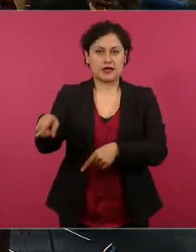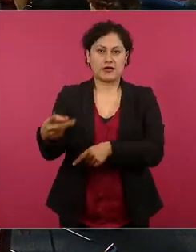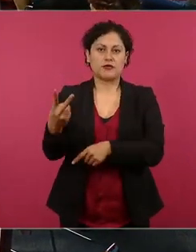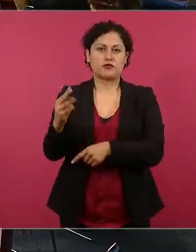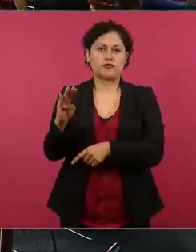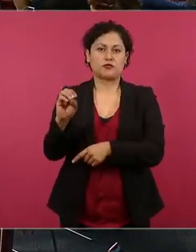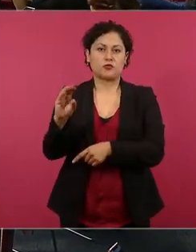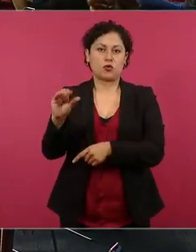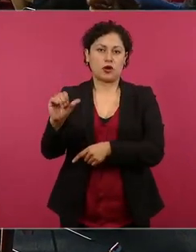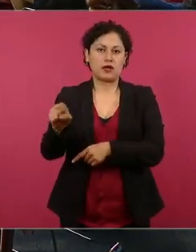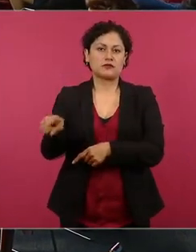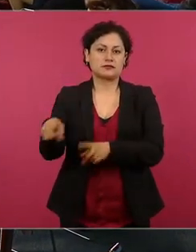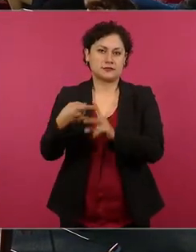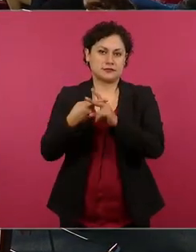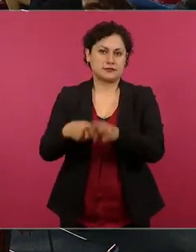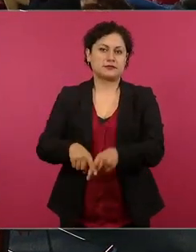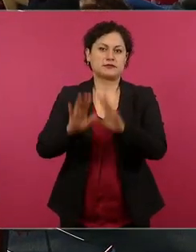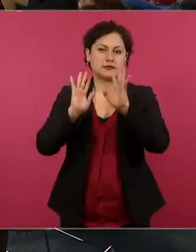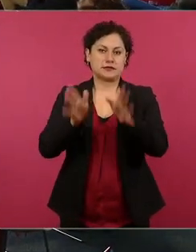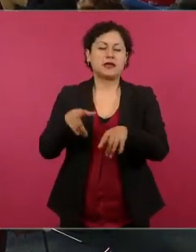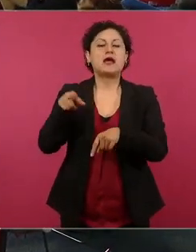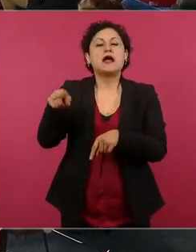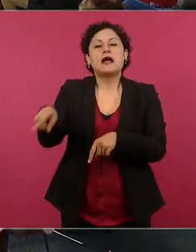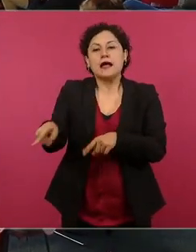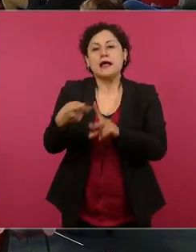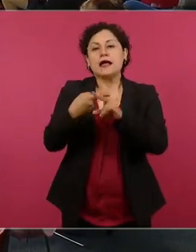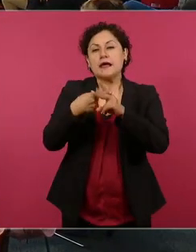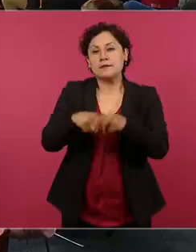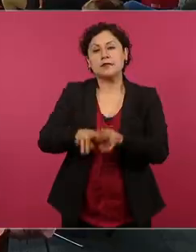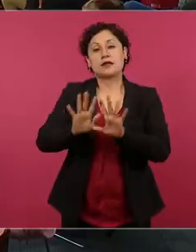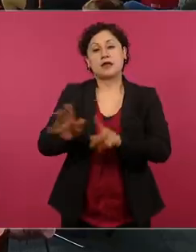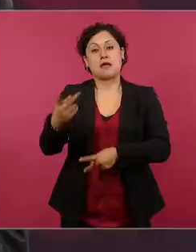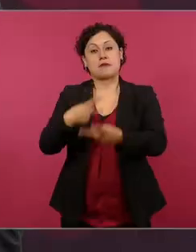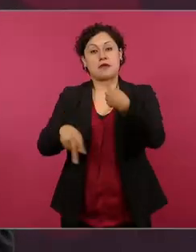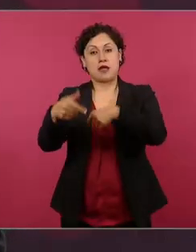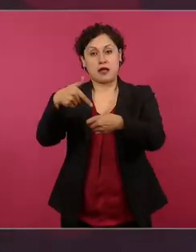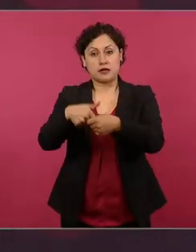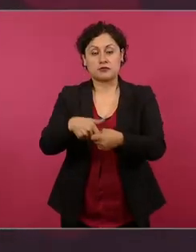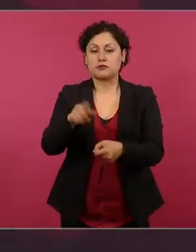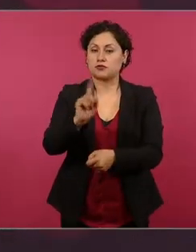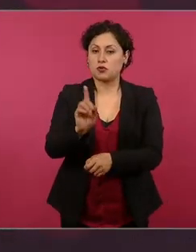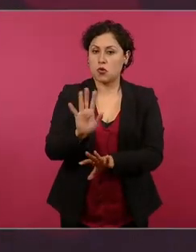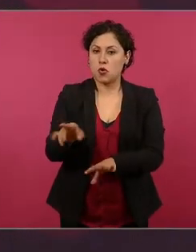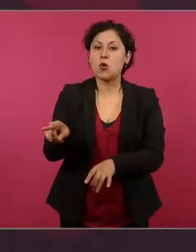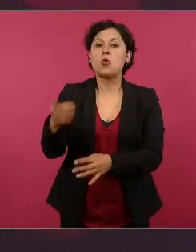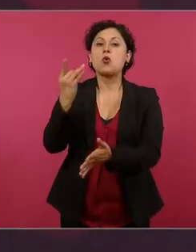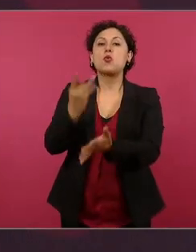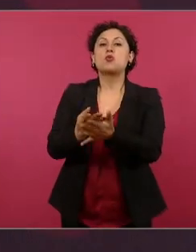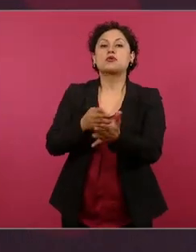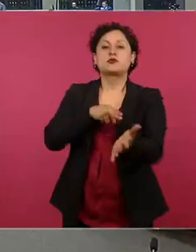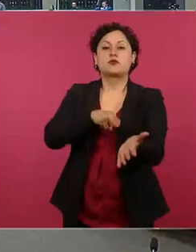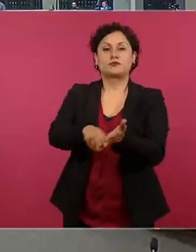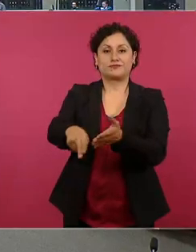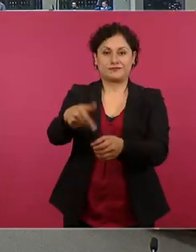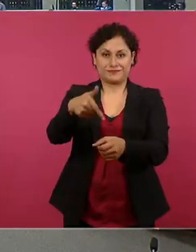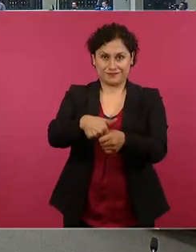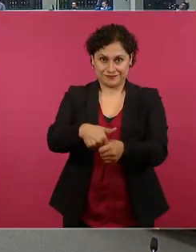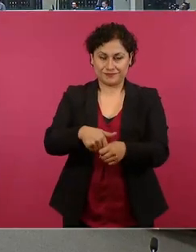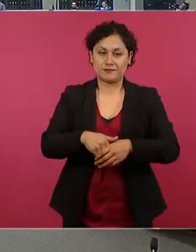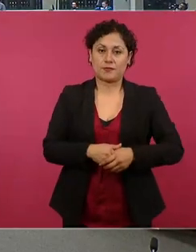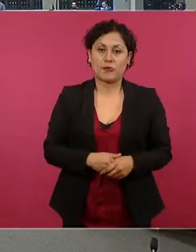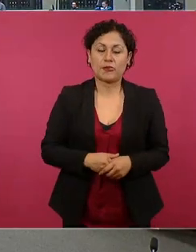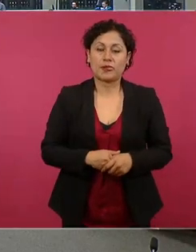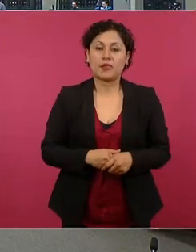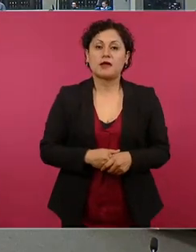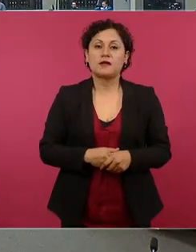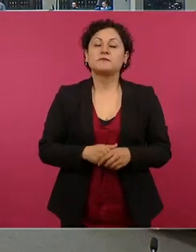Bocas, no para gasolina, sino en el caso del diésel, de bajo azufre. Perfecto, presidente.